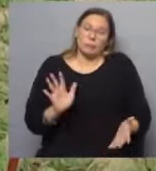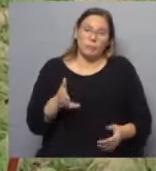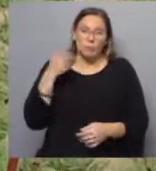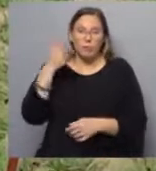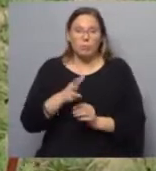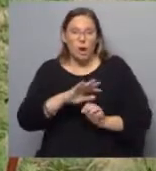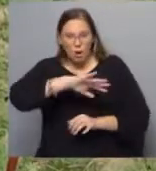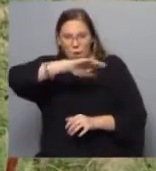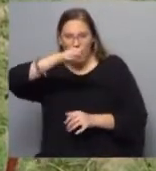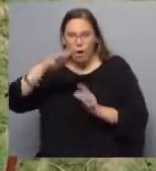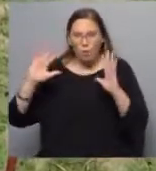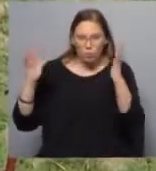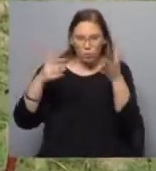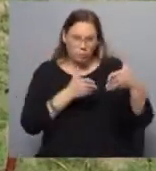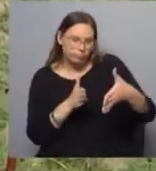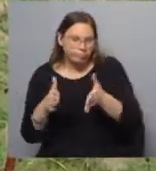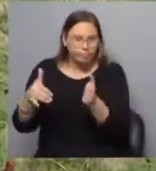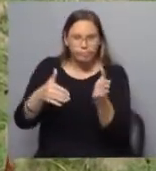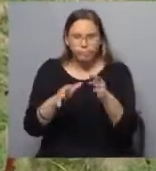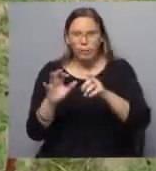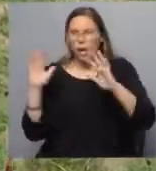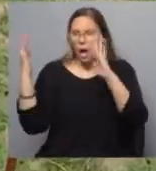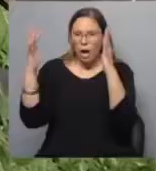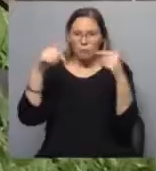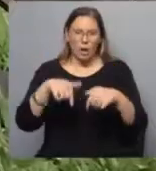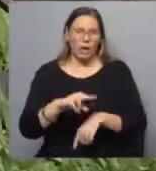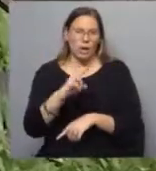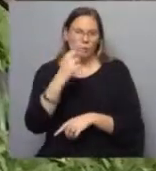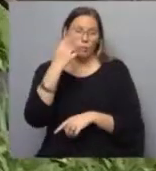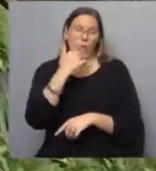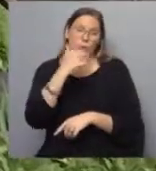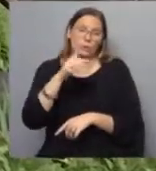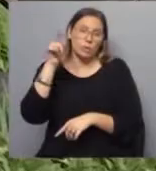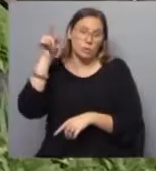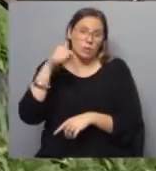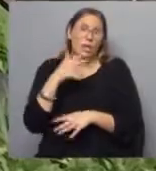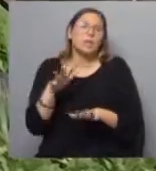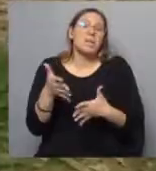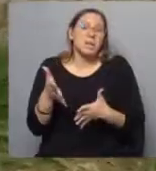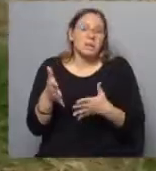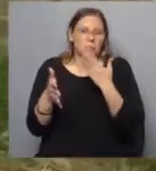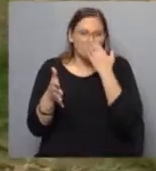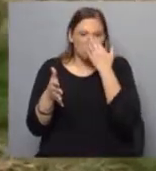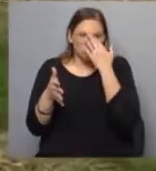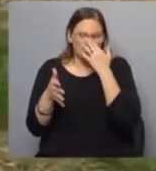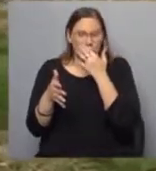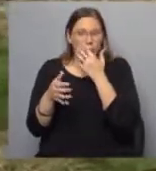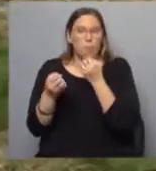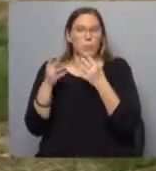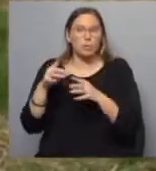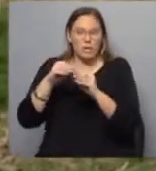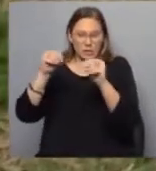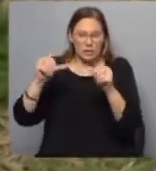por un monte, por un sendero o por un campo, acá en Uruguay, no sé, allá en Terni, con qué nos vamos a encontrar, porque el